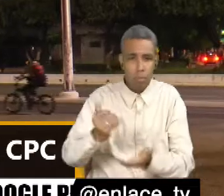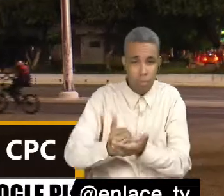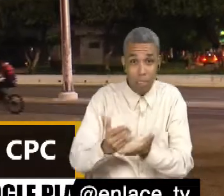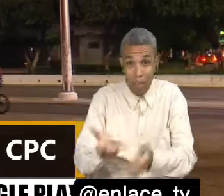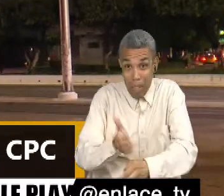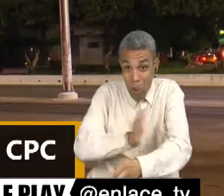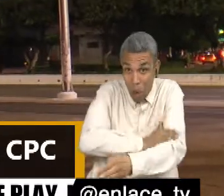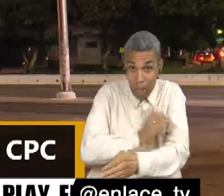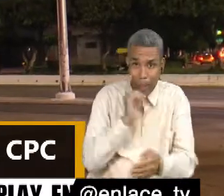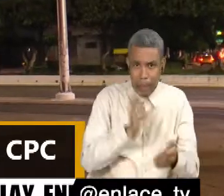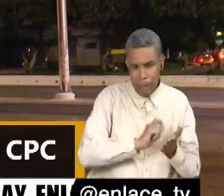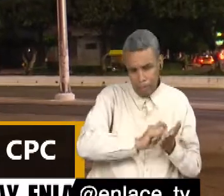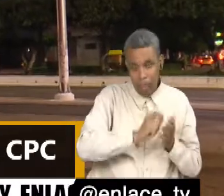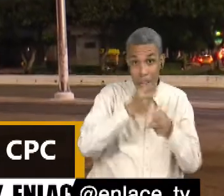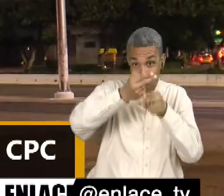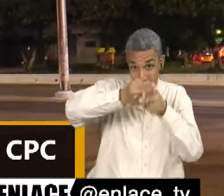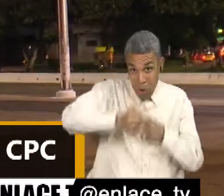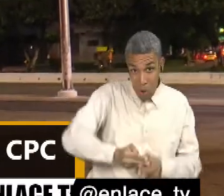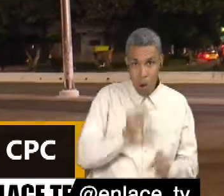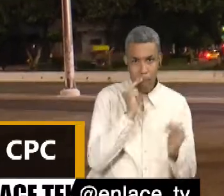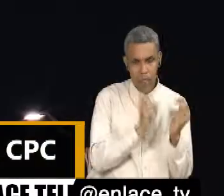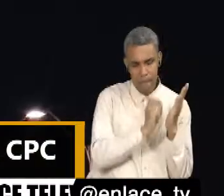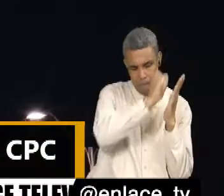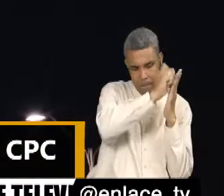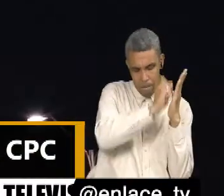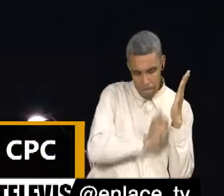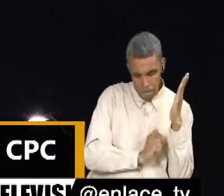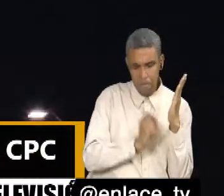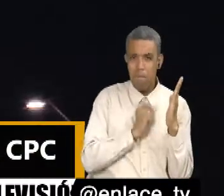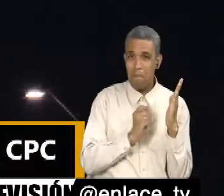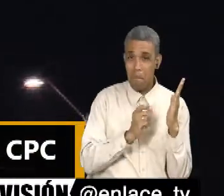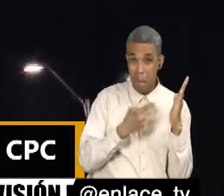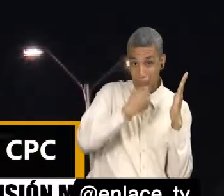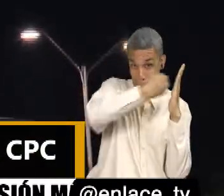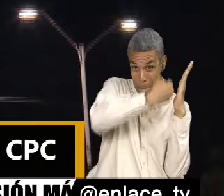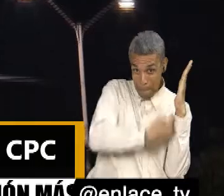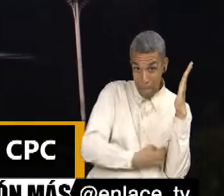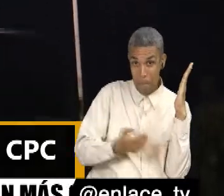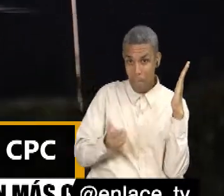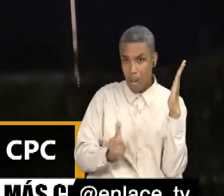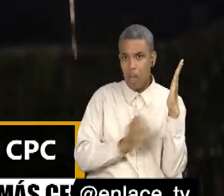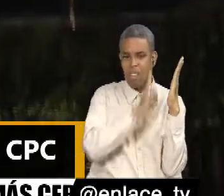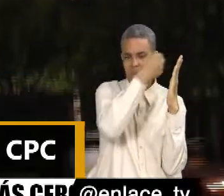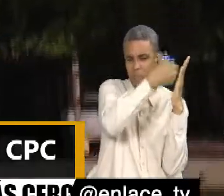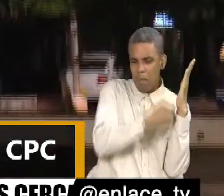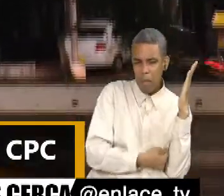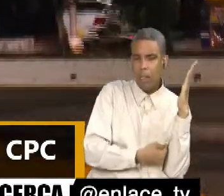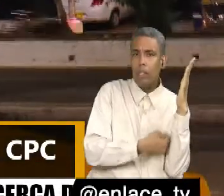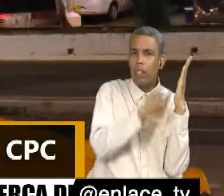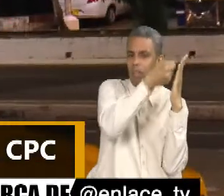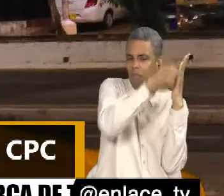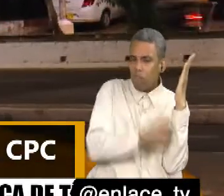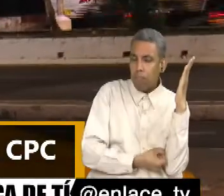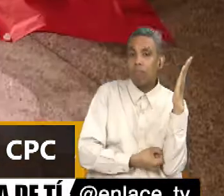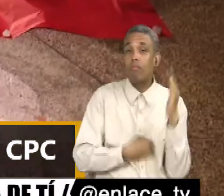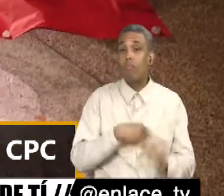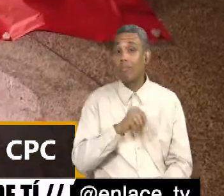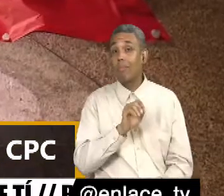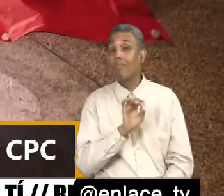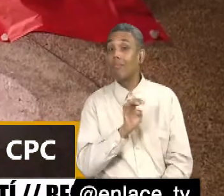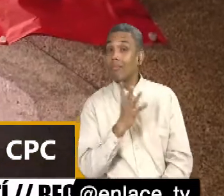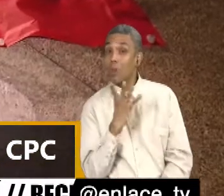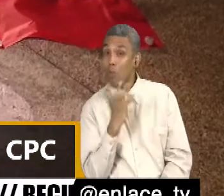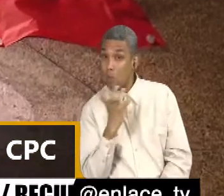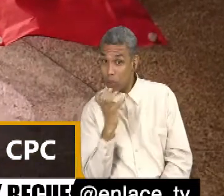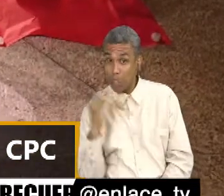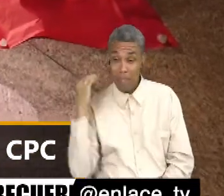Entonces, la idea es hacer un llamado a todas esas personas que se inscribieron. Fueron más de 400 personas de la comunidad